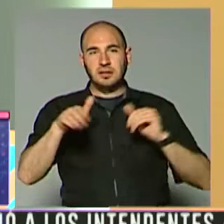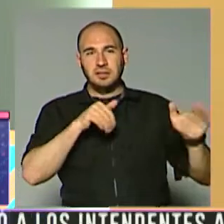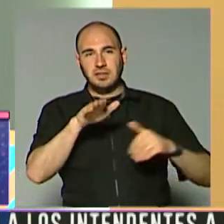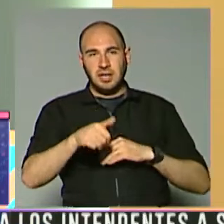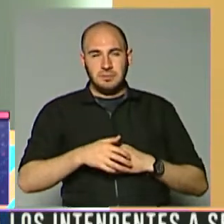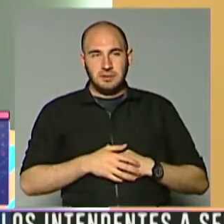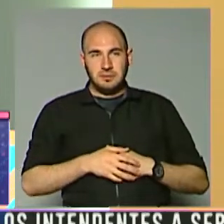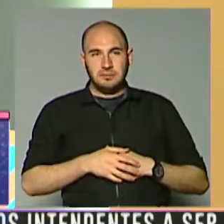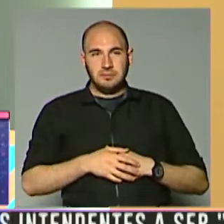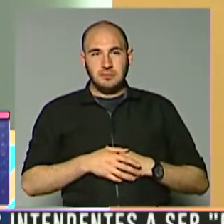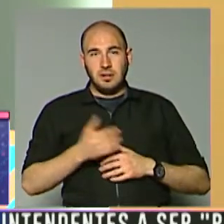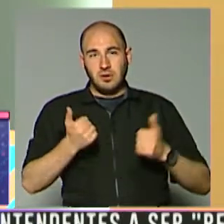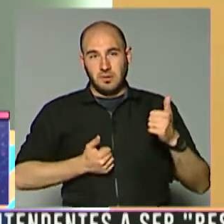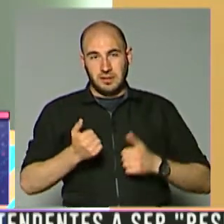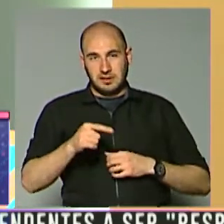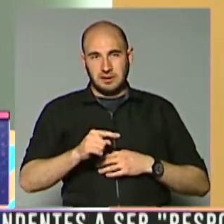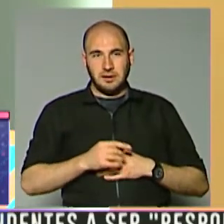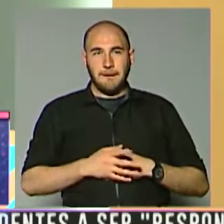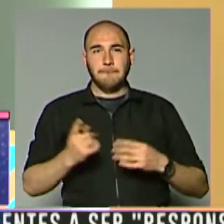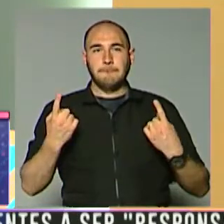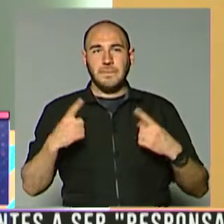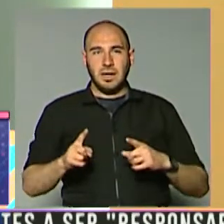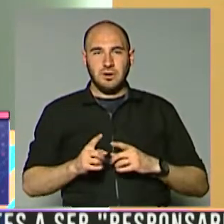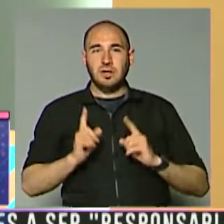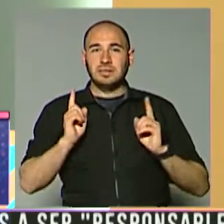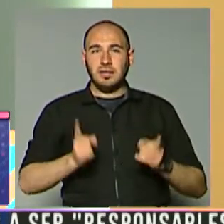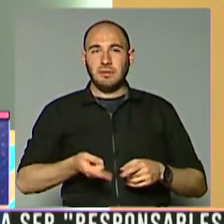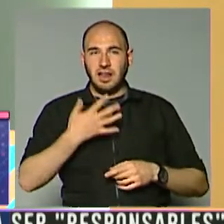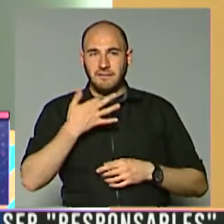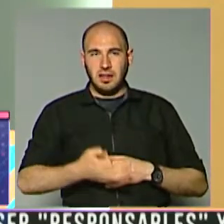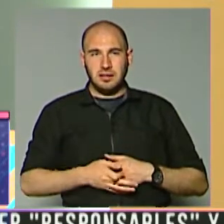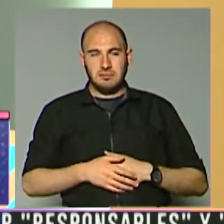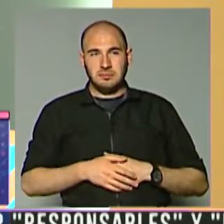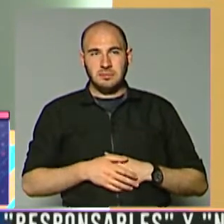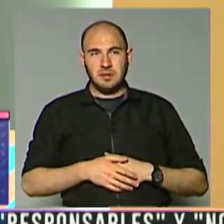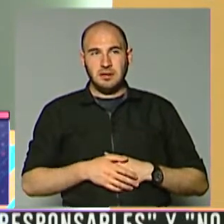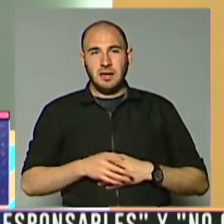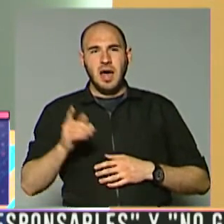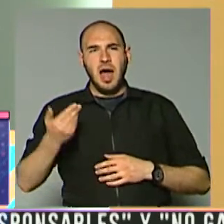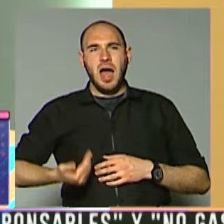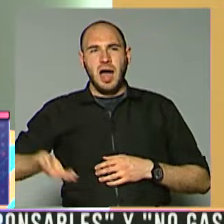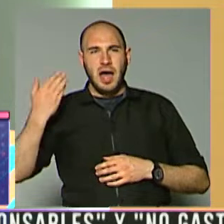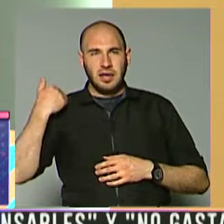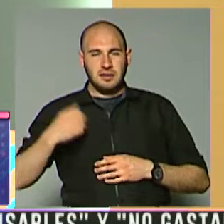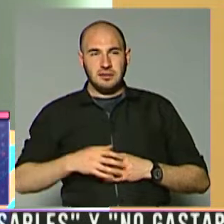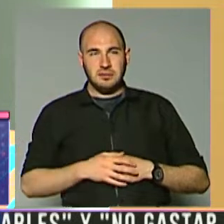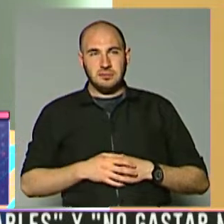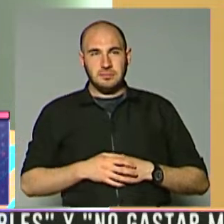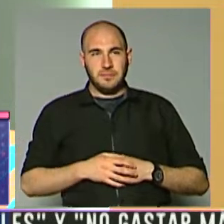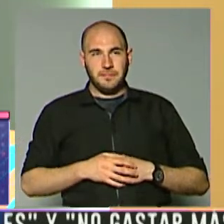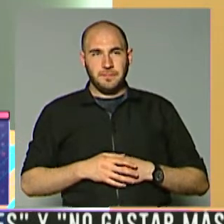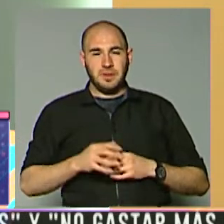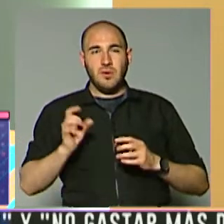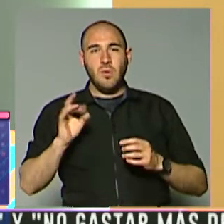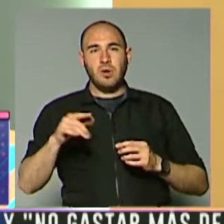convocatoria en un concurso, pero también es verdad de que han habido casos que no son solamente sobre